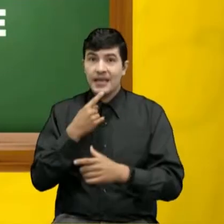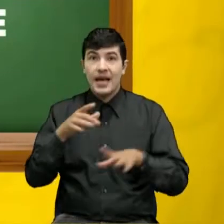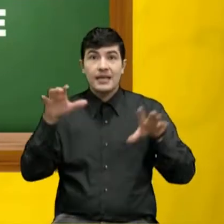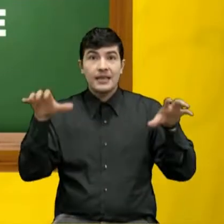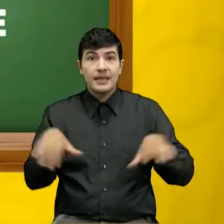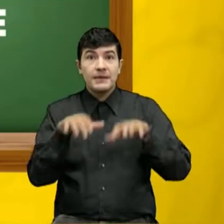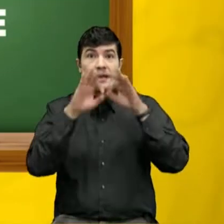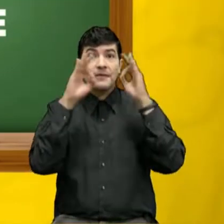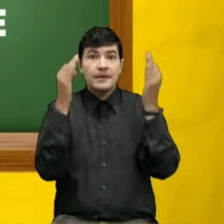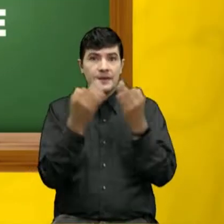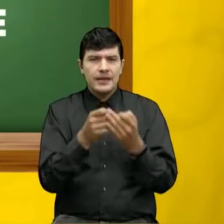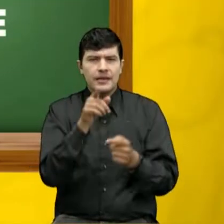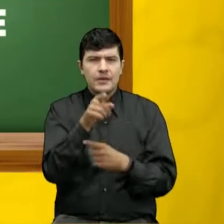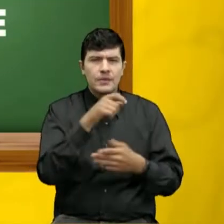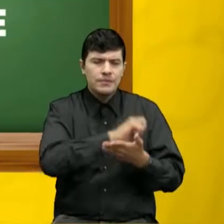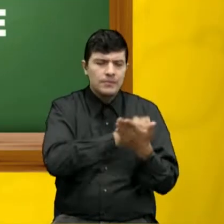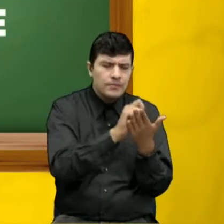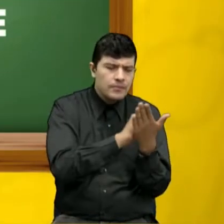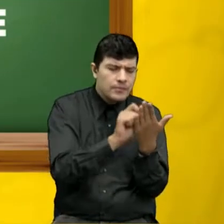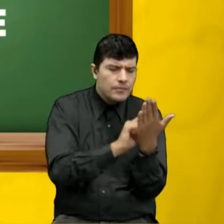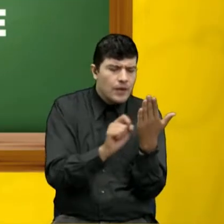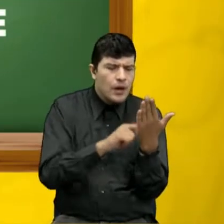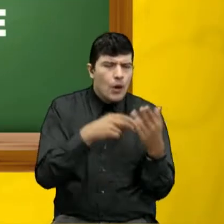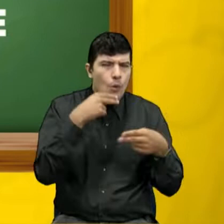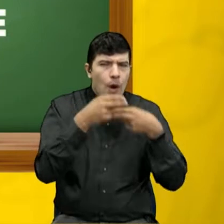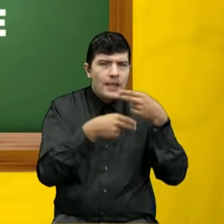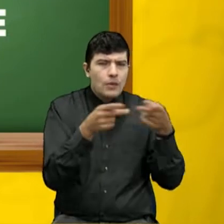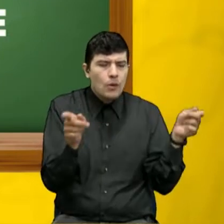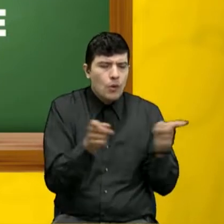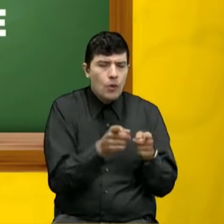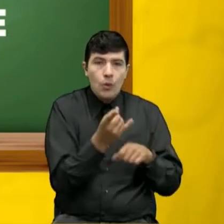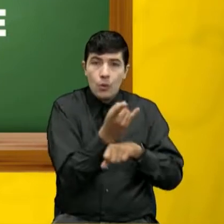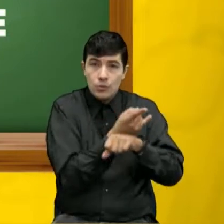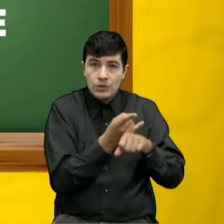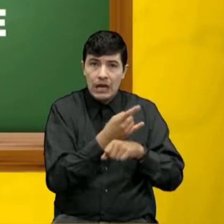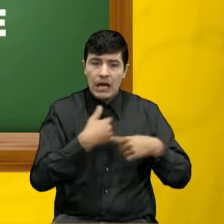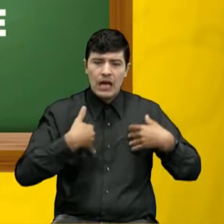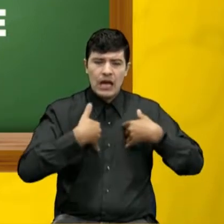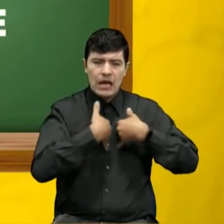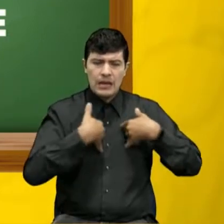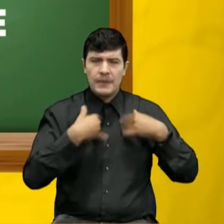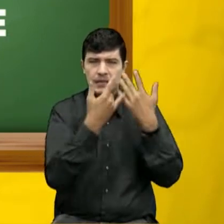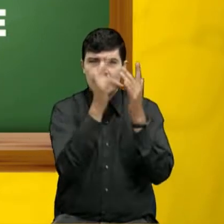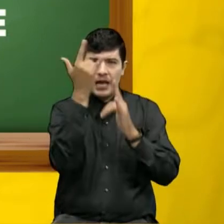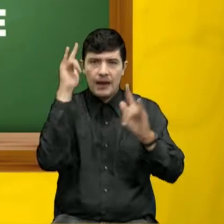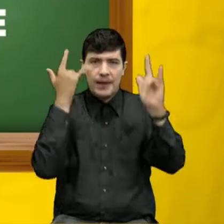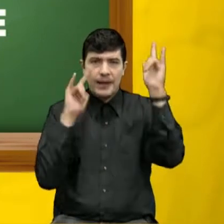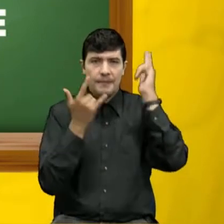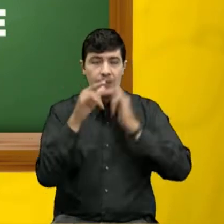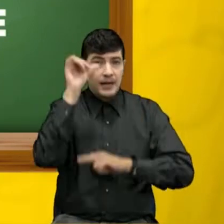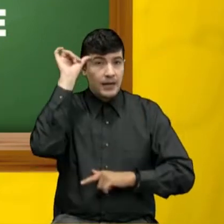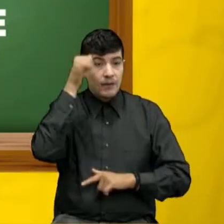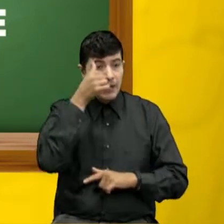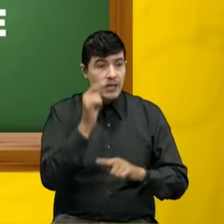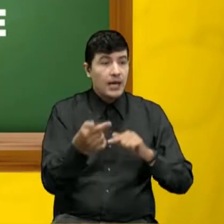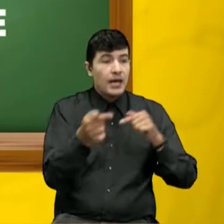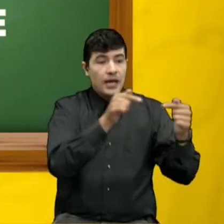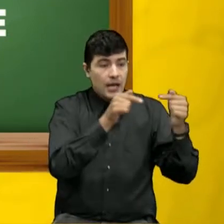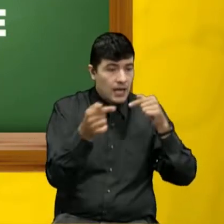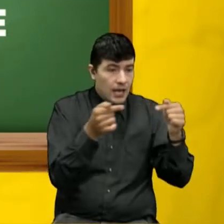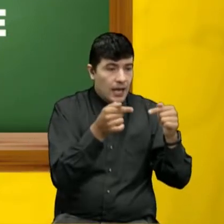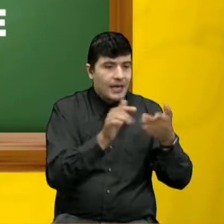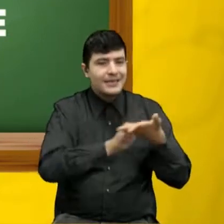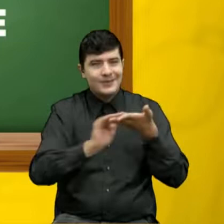familiar, escribe un cuento corto utilizando como personaje los animalitos de una selva. Recuerda que se debe generar un conflicto y una solución